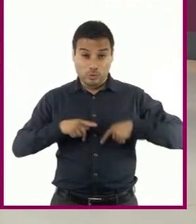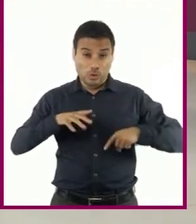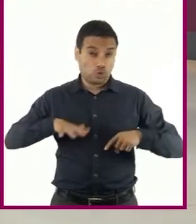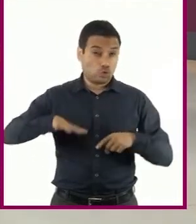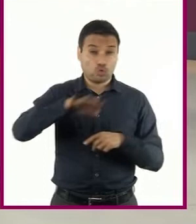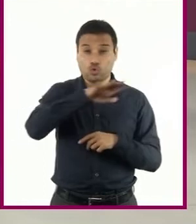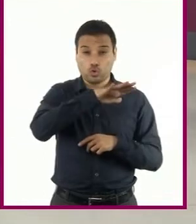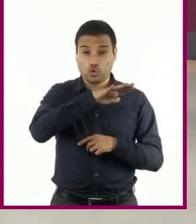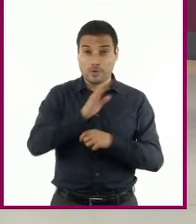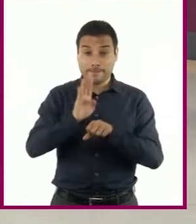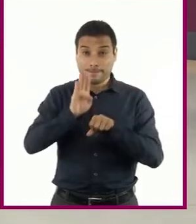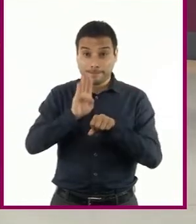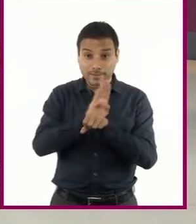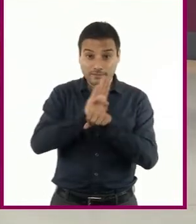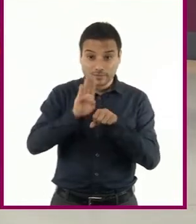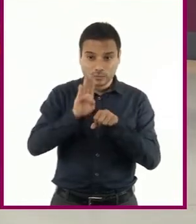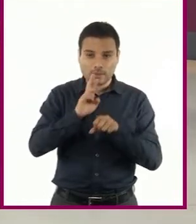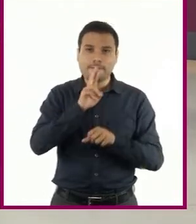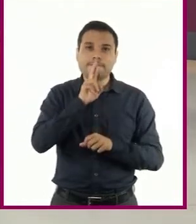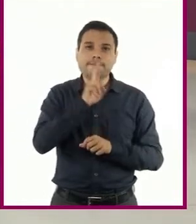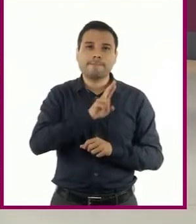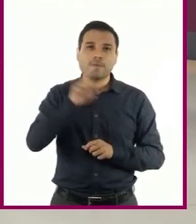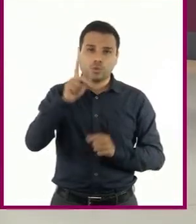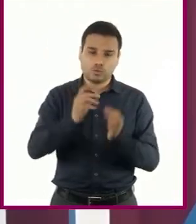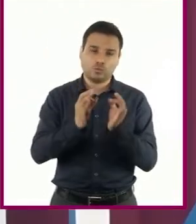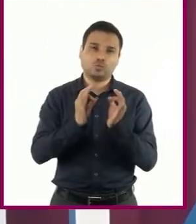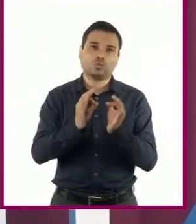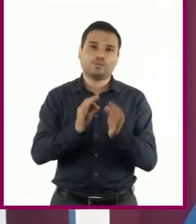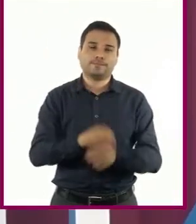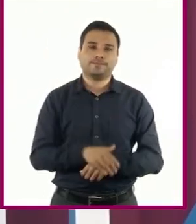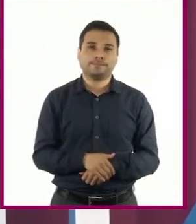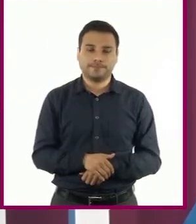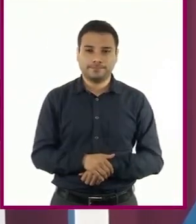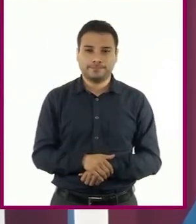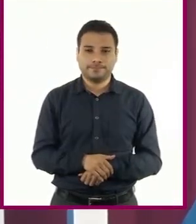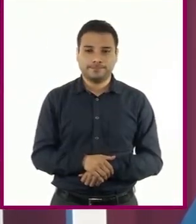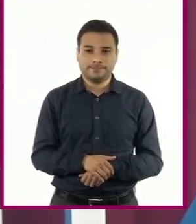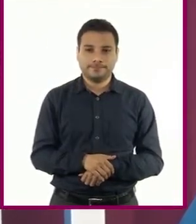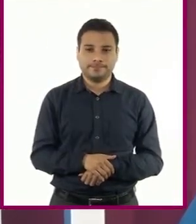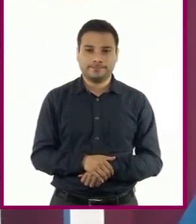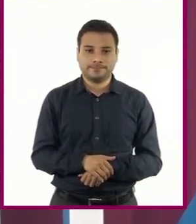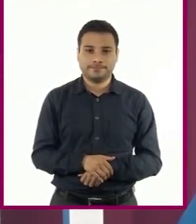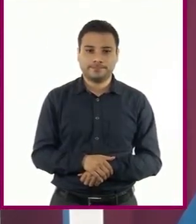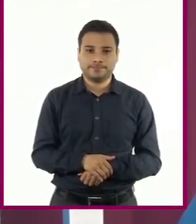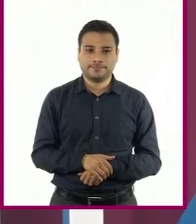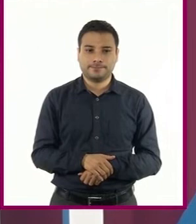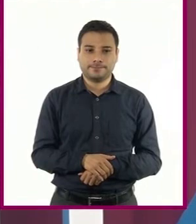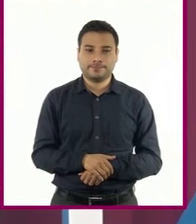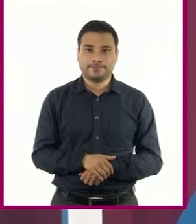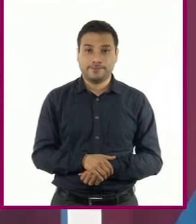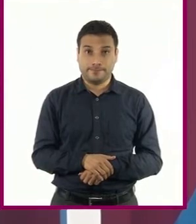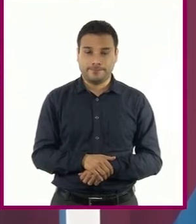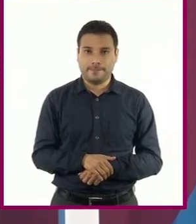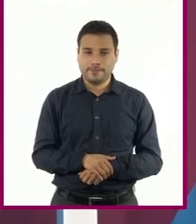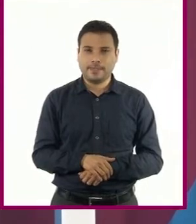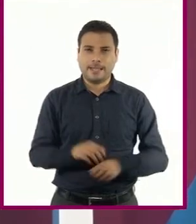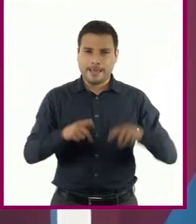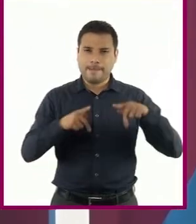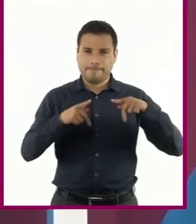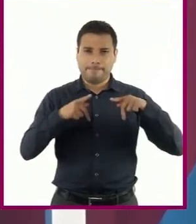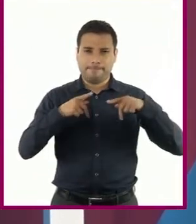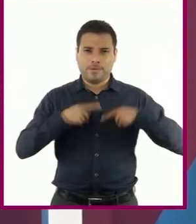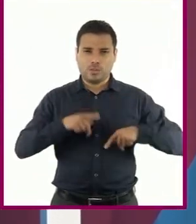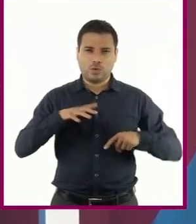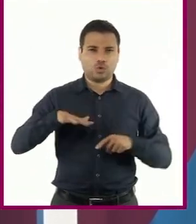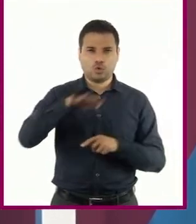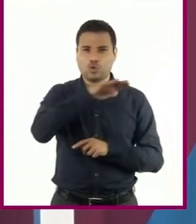los beneficios se extienden a más personas. Lo deseable es que la participación democrática contribuya